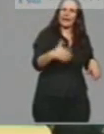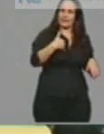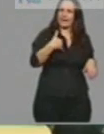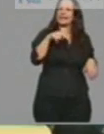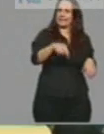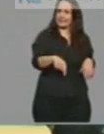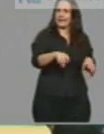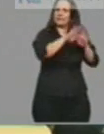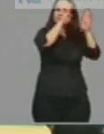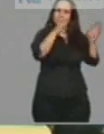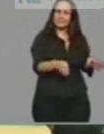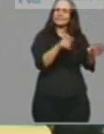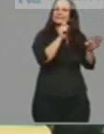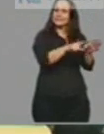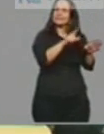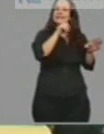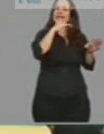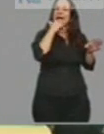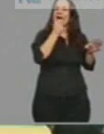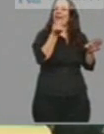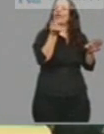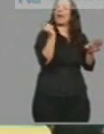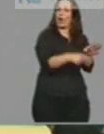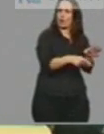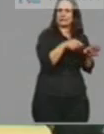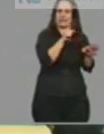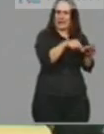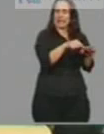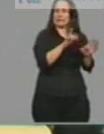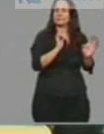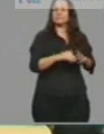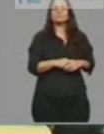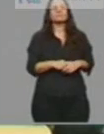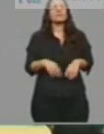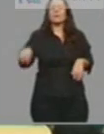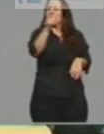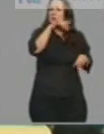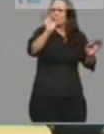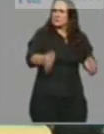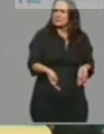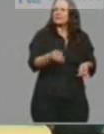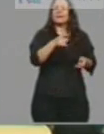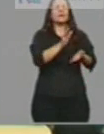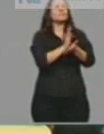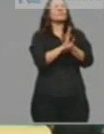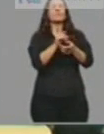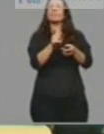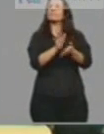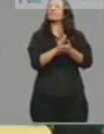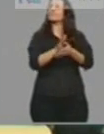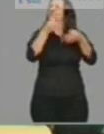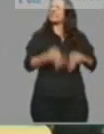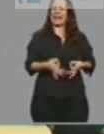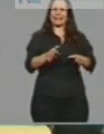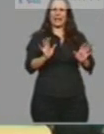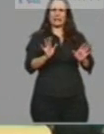Caja de Valores. Como ya hemos pagado, para que ustedes tengan una idea de la certeza y de la seguridad jurídica